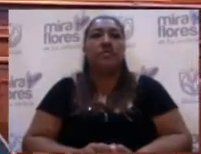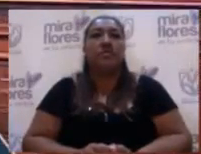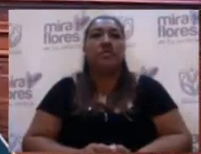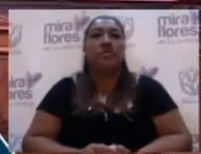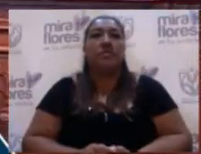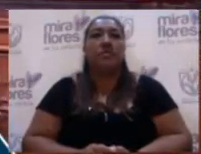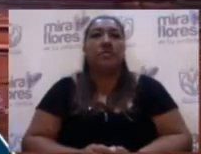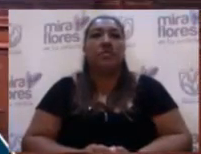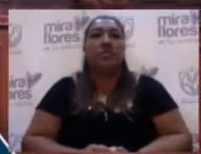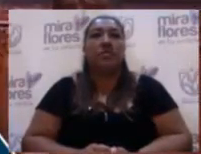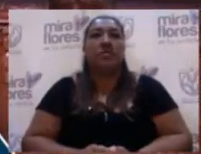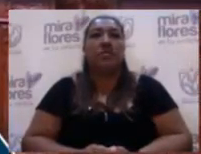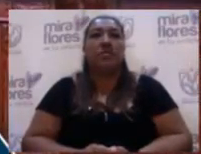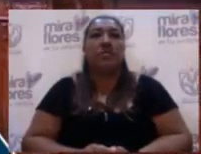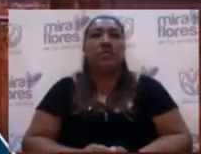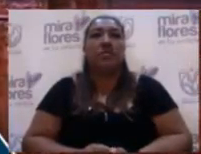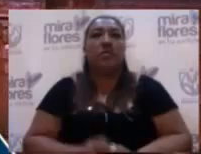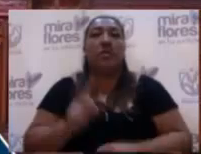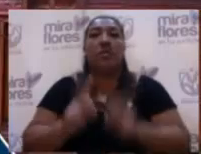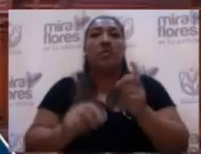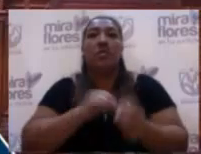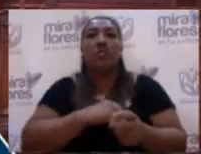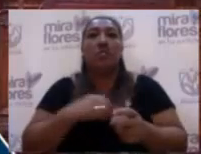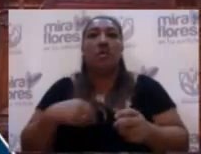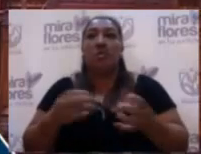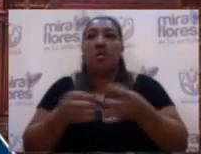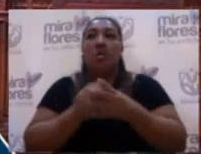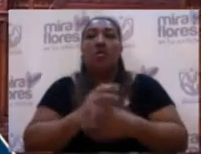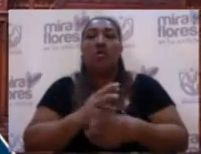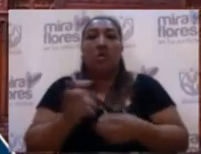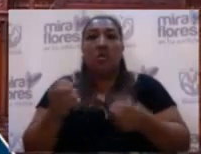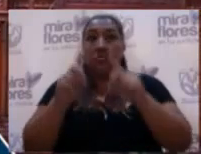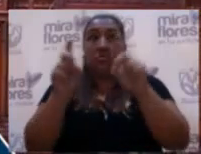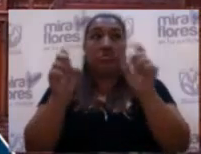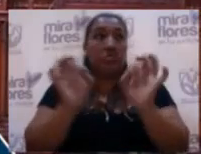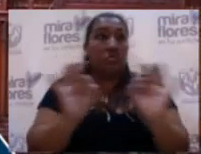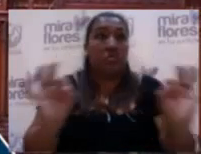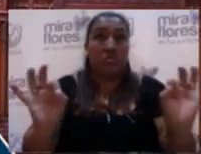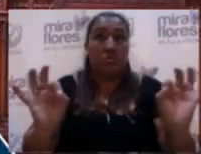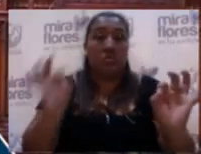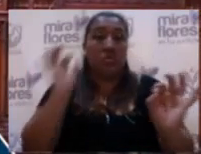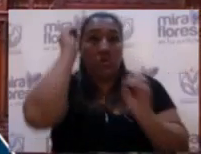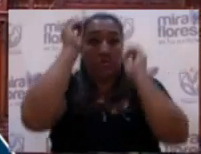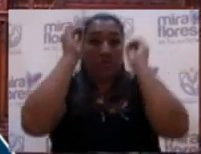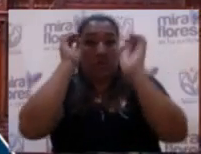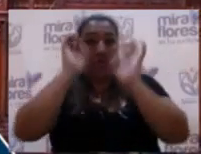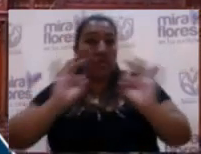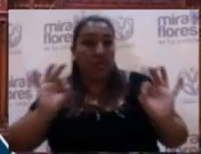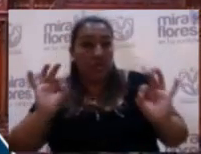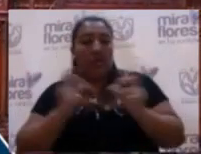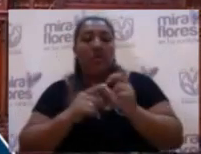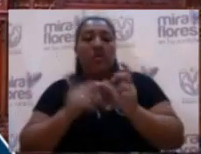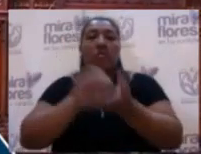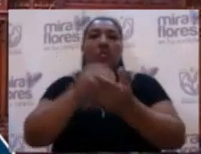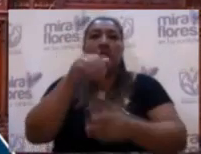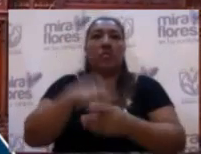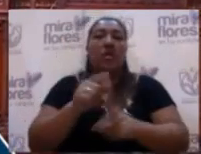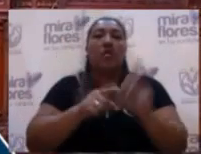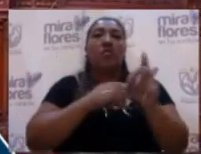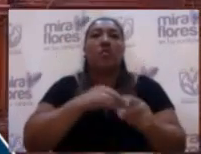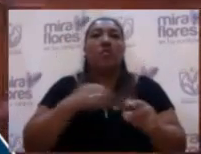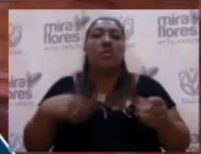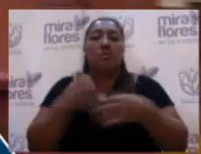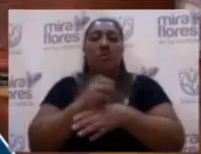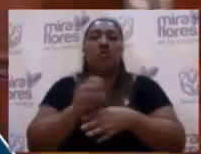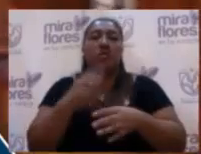¿Algún otro miembro del Consejo que quiera dar alguna opinión, de ser el caso? Si no tenemos más opiniones al respecto, procederemos al voto. Aquellos miembros del Consejo que